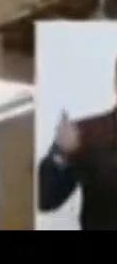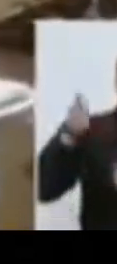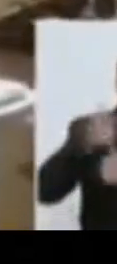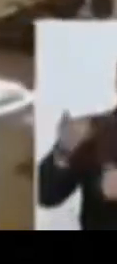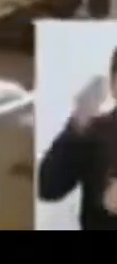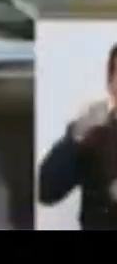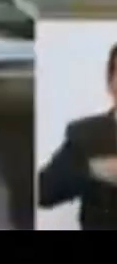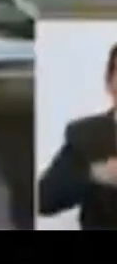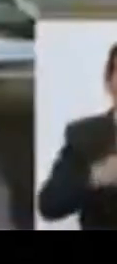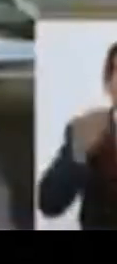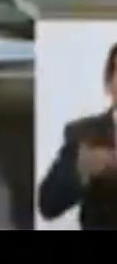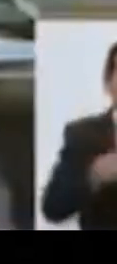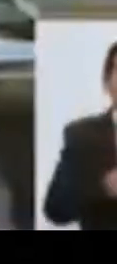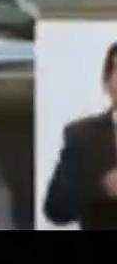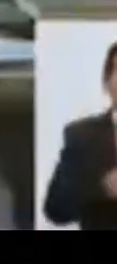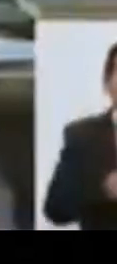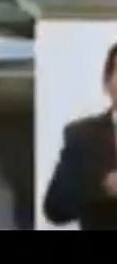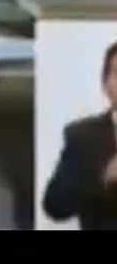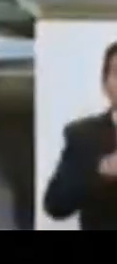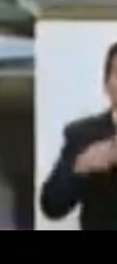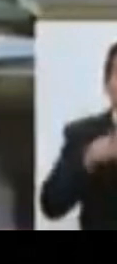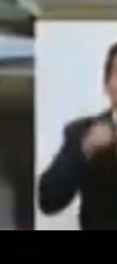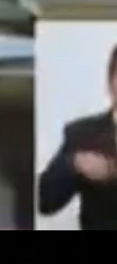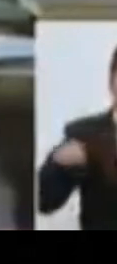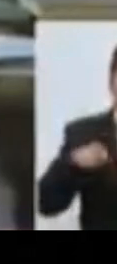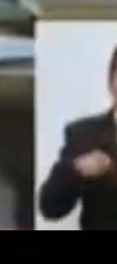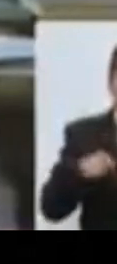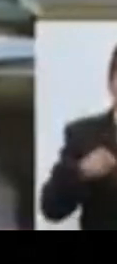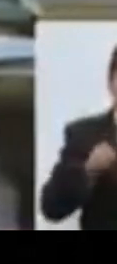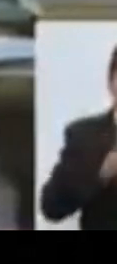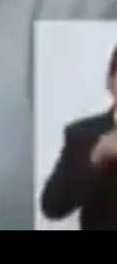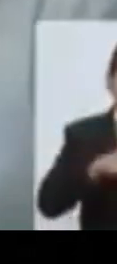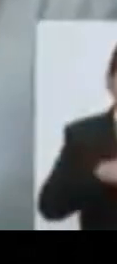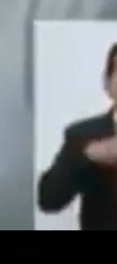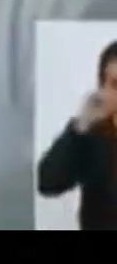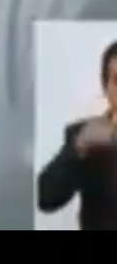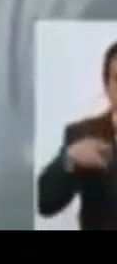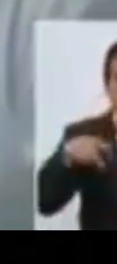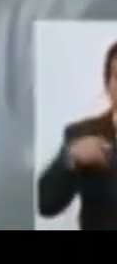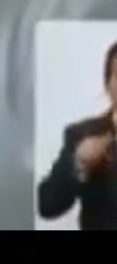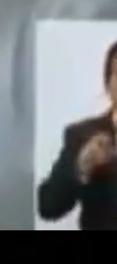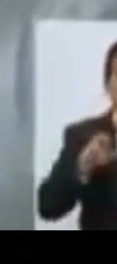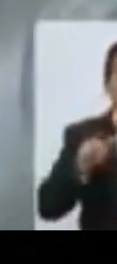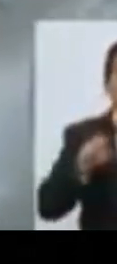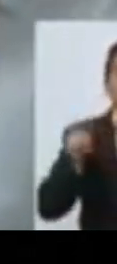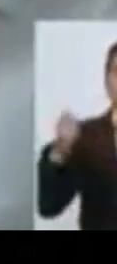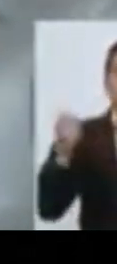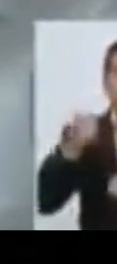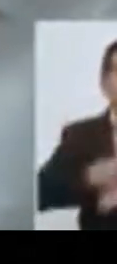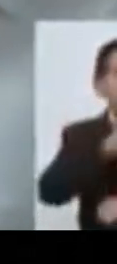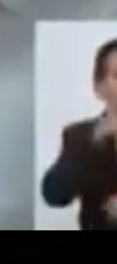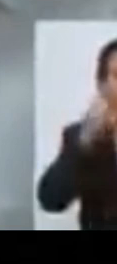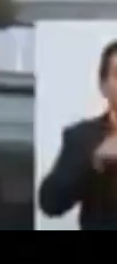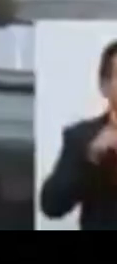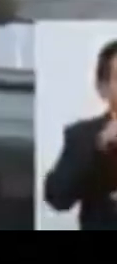tenía conocimiento, ¿no? También hay que hacer notar que Guillermo Parada, ¿no?, acusa a su hermano, dice que